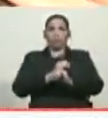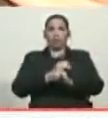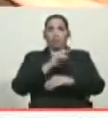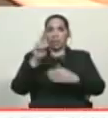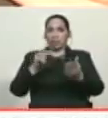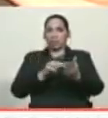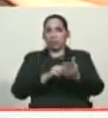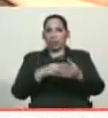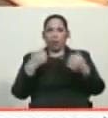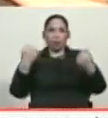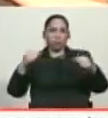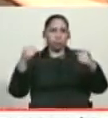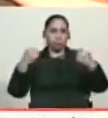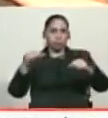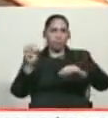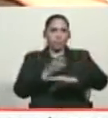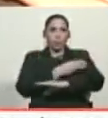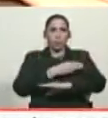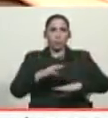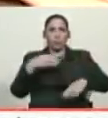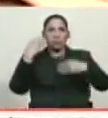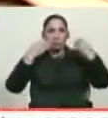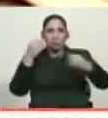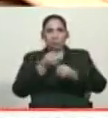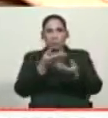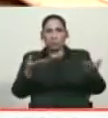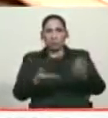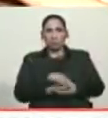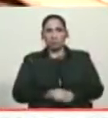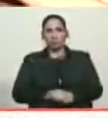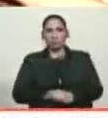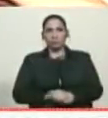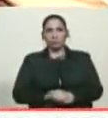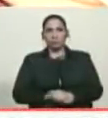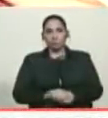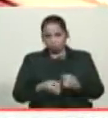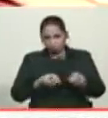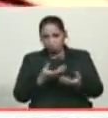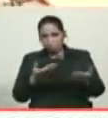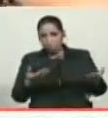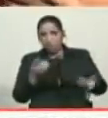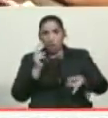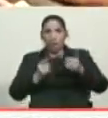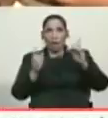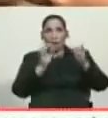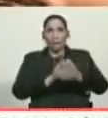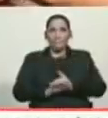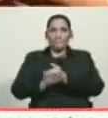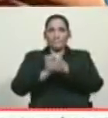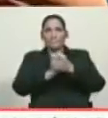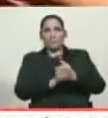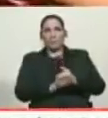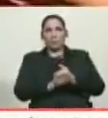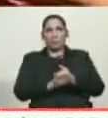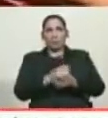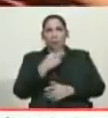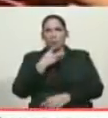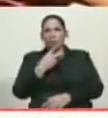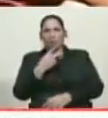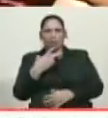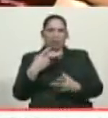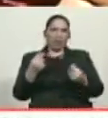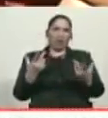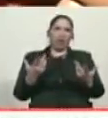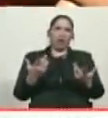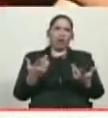opina usted de este concierto por la paz y la soberanía? Aquí están, mira, es parte. Algunos compañeros se alarmaron, ¿no? Que